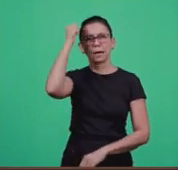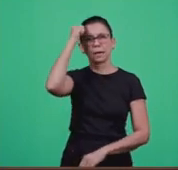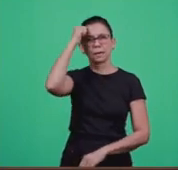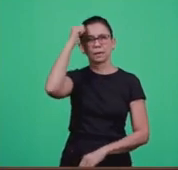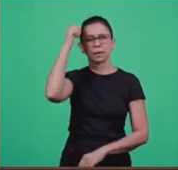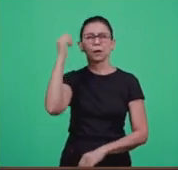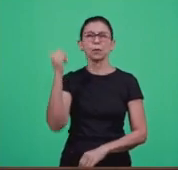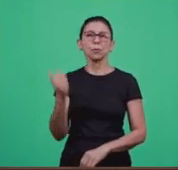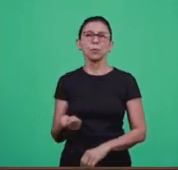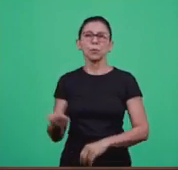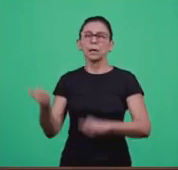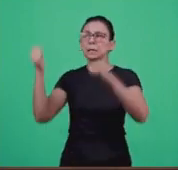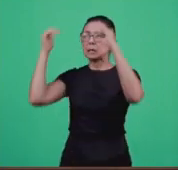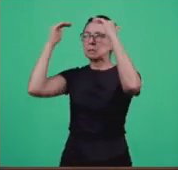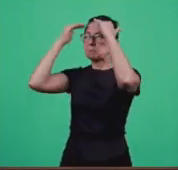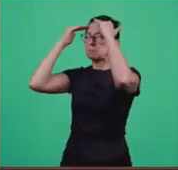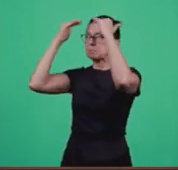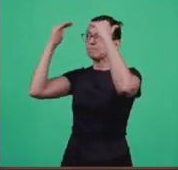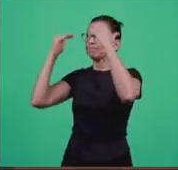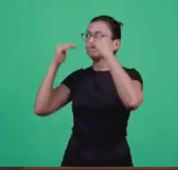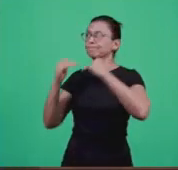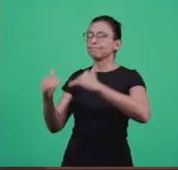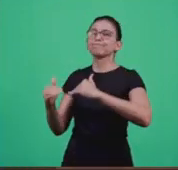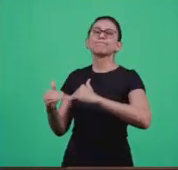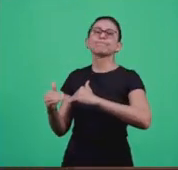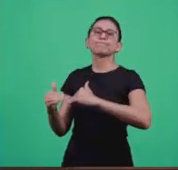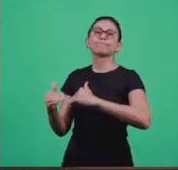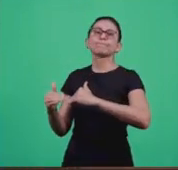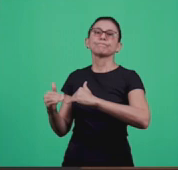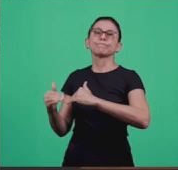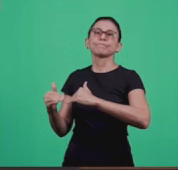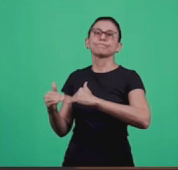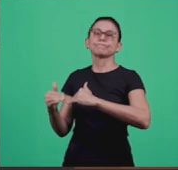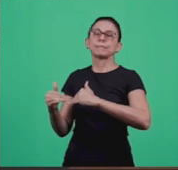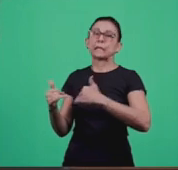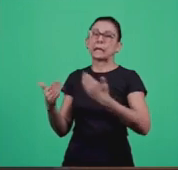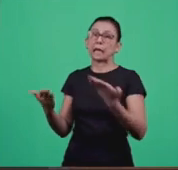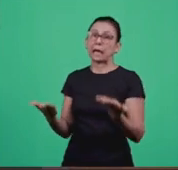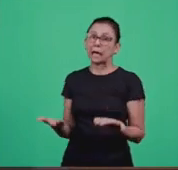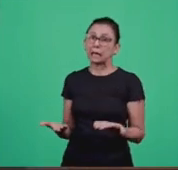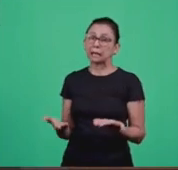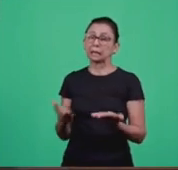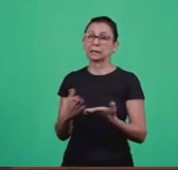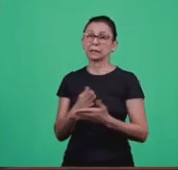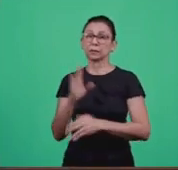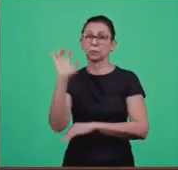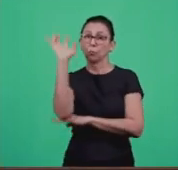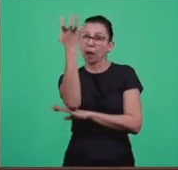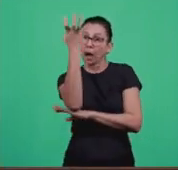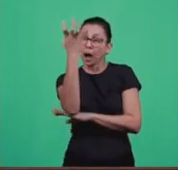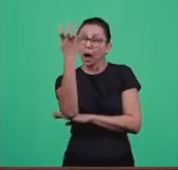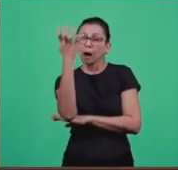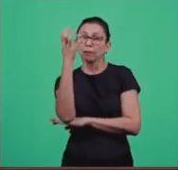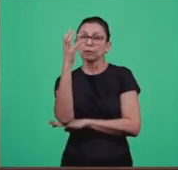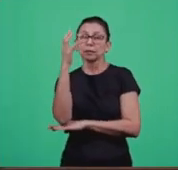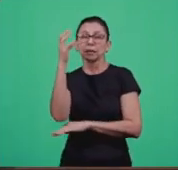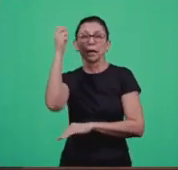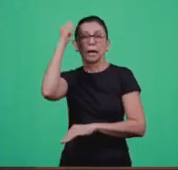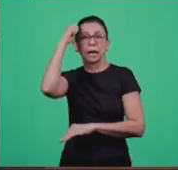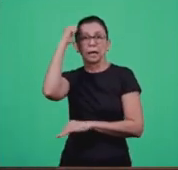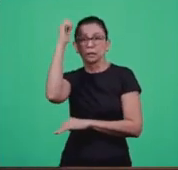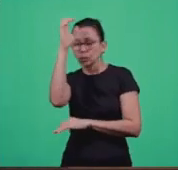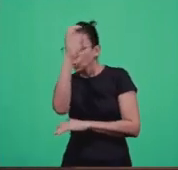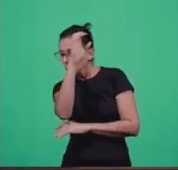enseñanza de la sangre fue cuando Adán pecó, desobedeció al Señor. y el Señor tuvo que cubrir